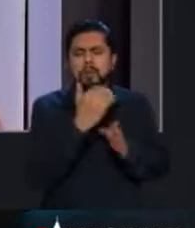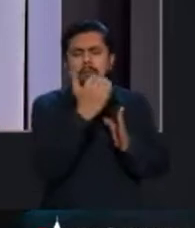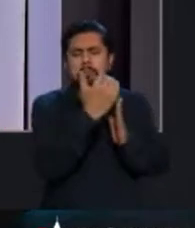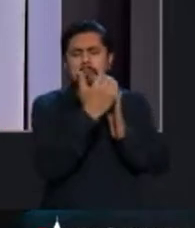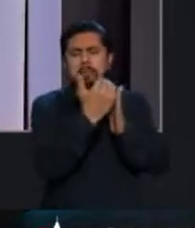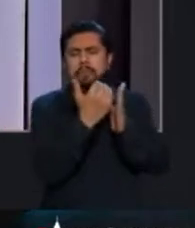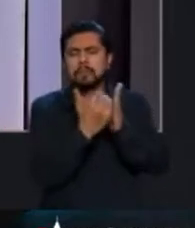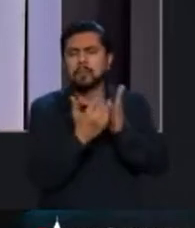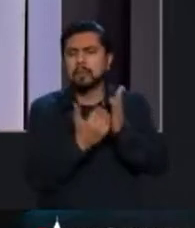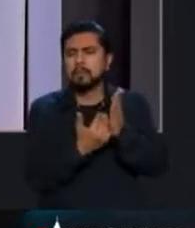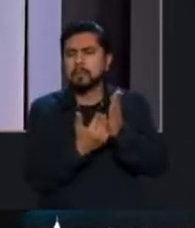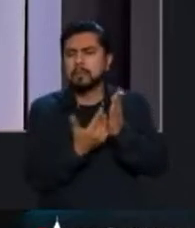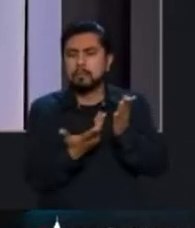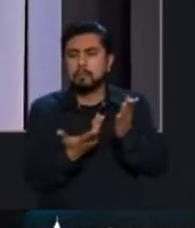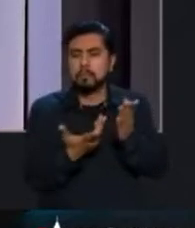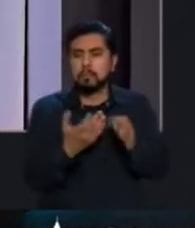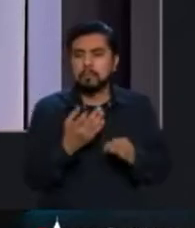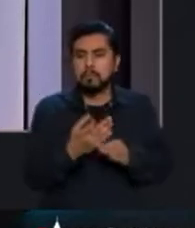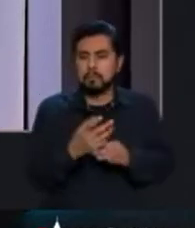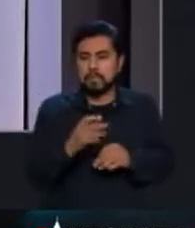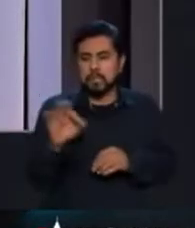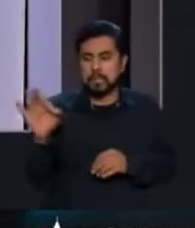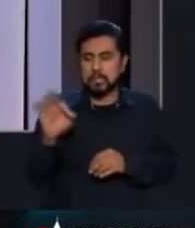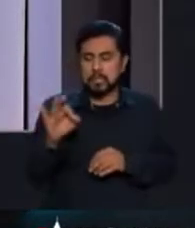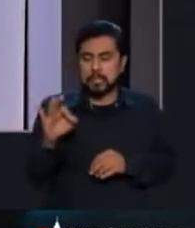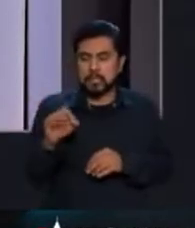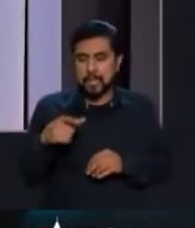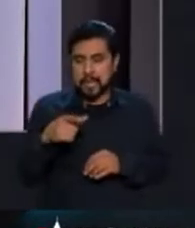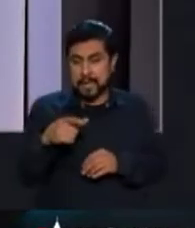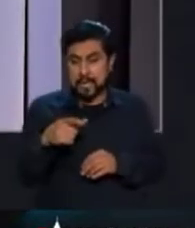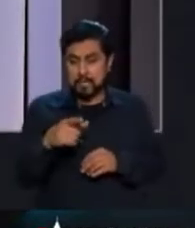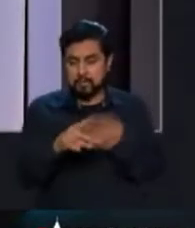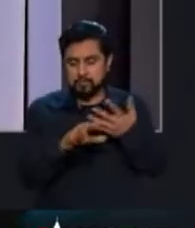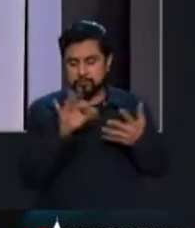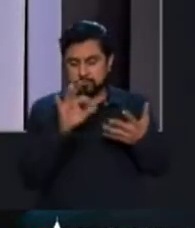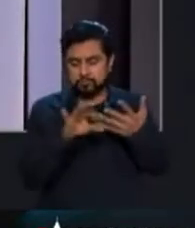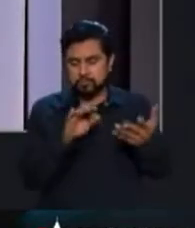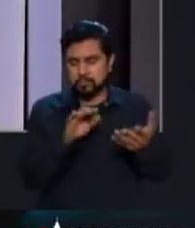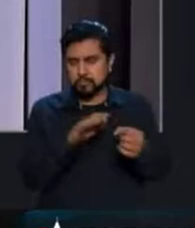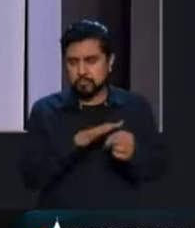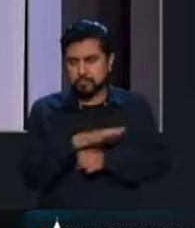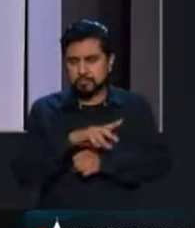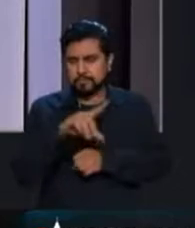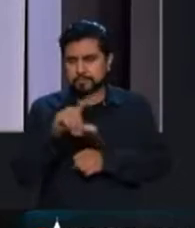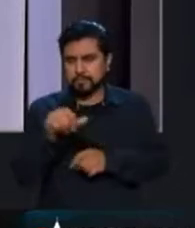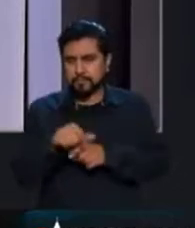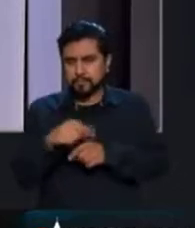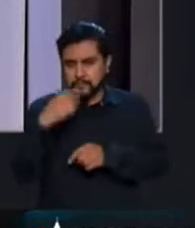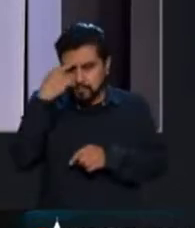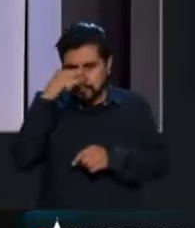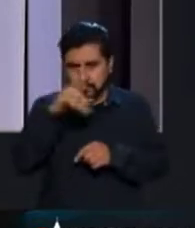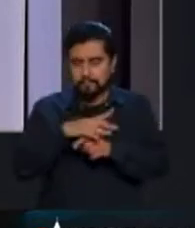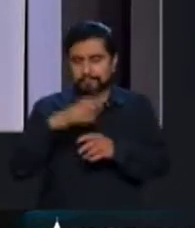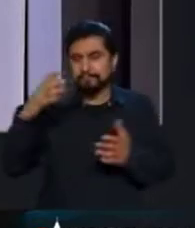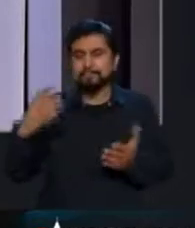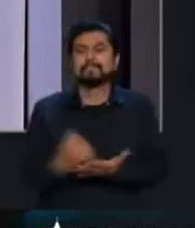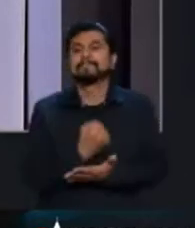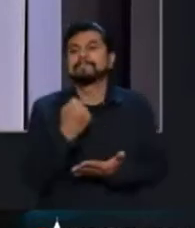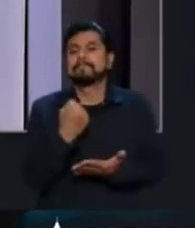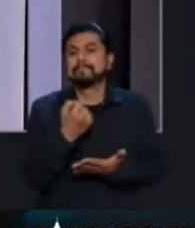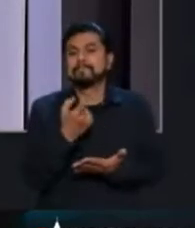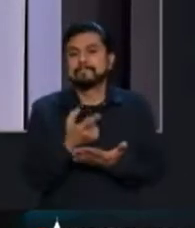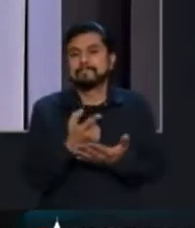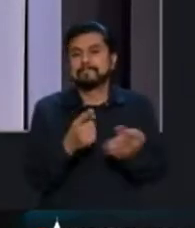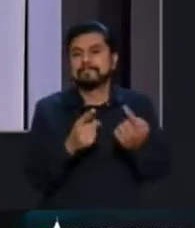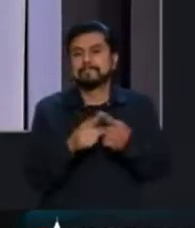que vemos ahorita como panorama y que pudieran incidir justamente en la definición final de